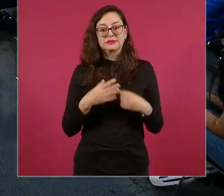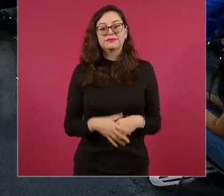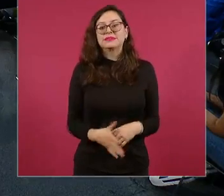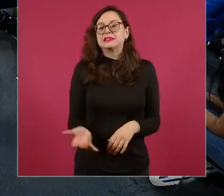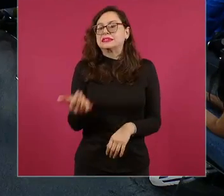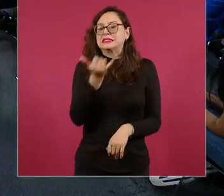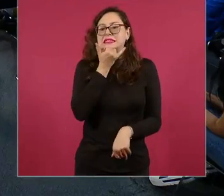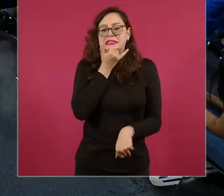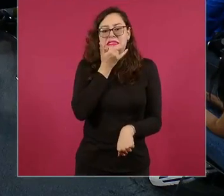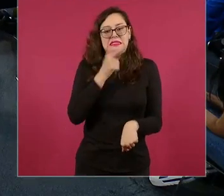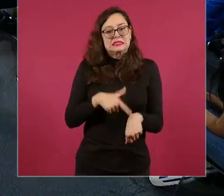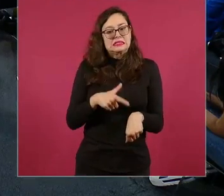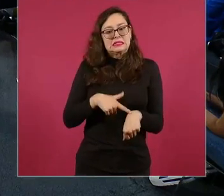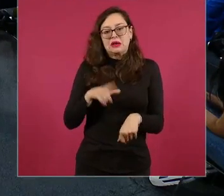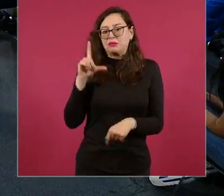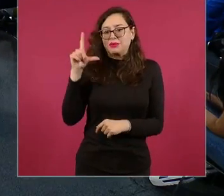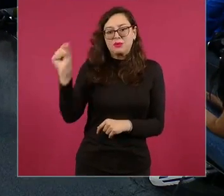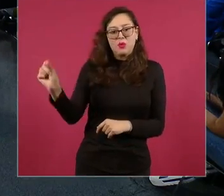ir porque vamos a un acto